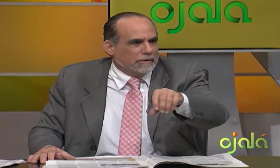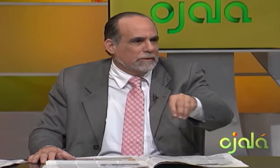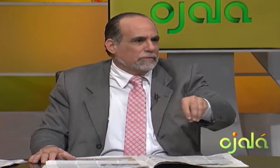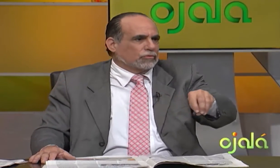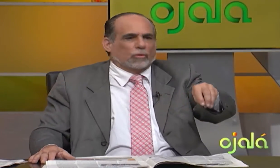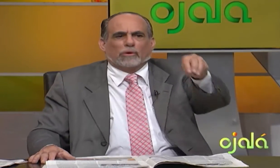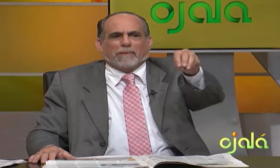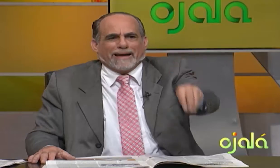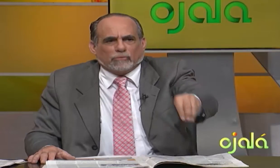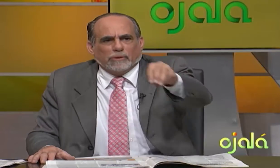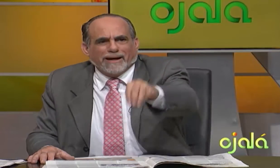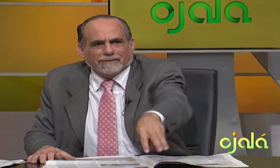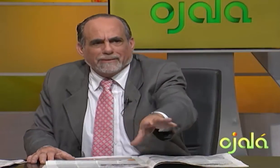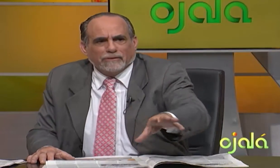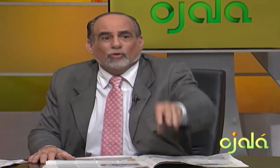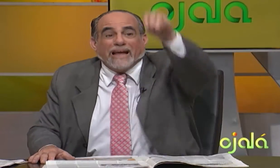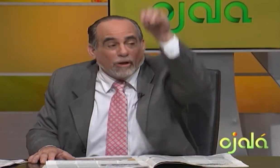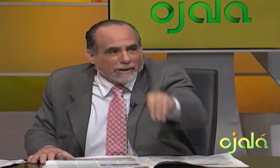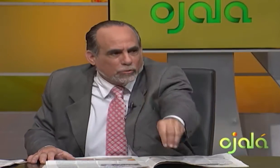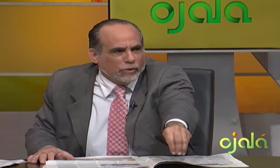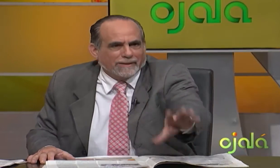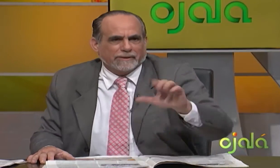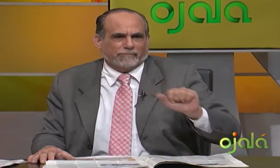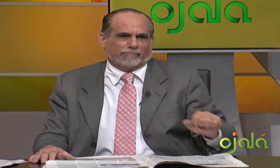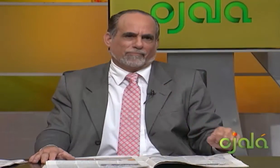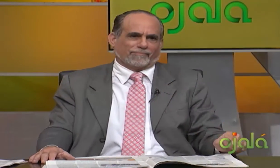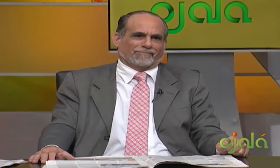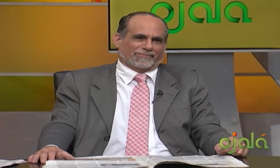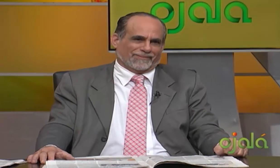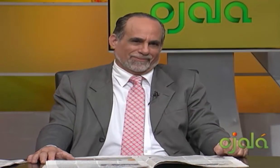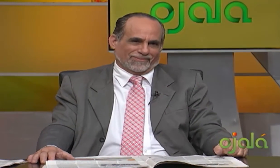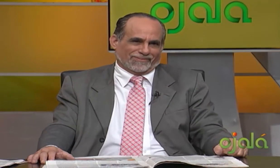no sólo de maestros y maestras sino de los estudiantes